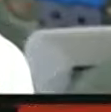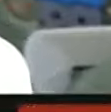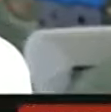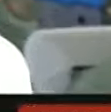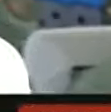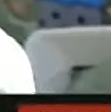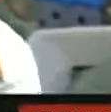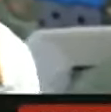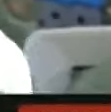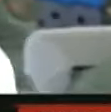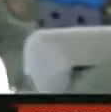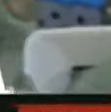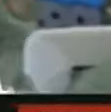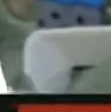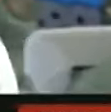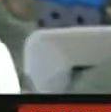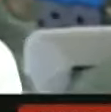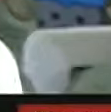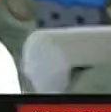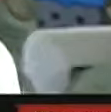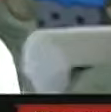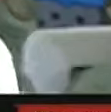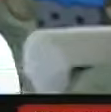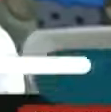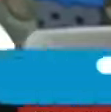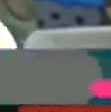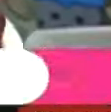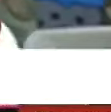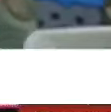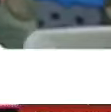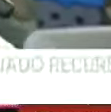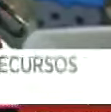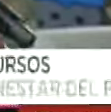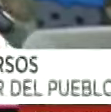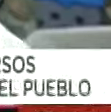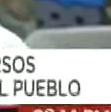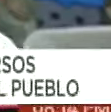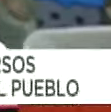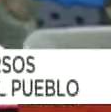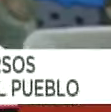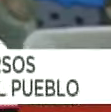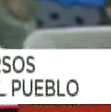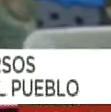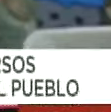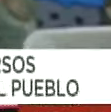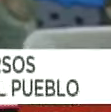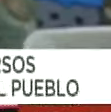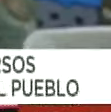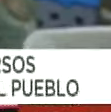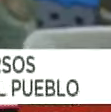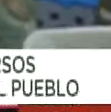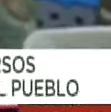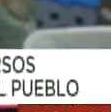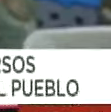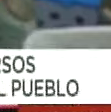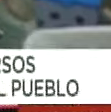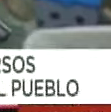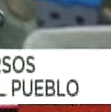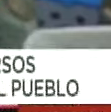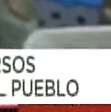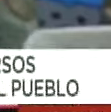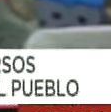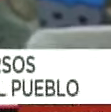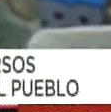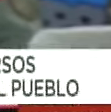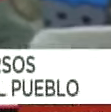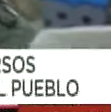con eso, presidente, porque tiene que ser así. Yo vengo del Poder Popular y uno se alegra demasiado, presidente, cuando alguien va al territorio, nos